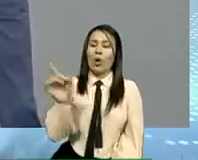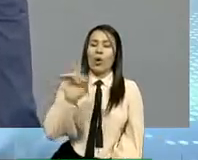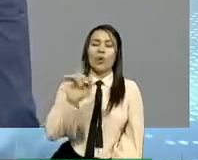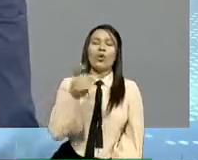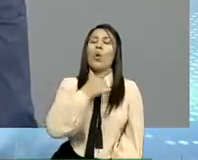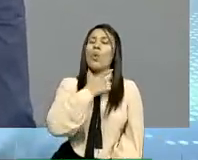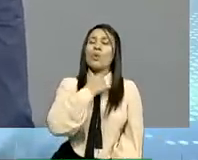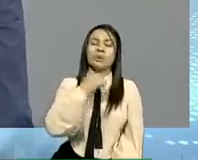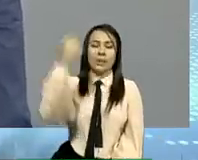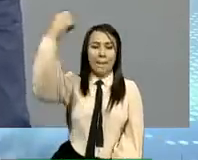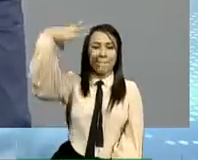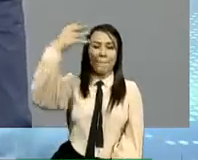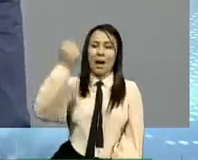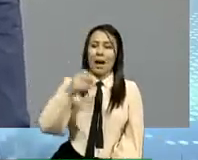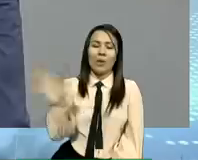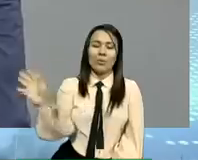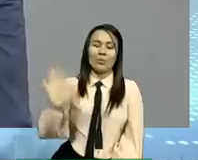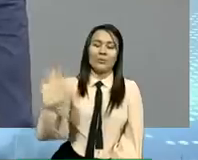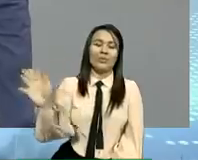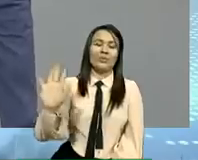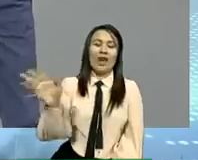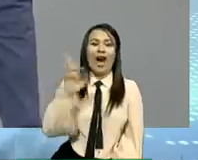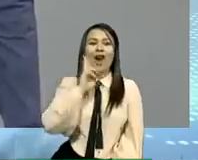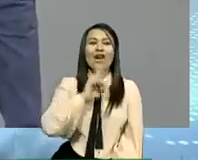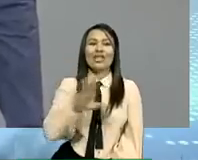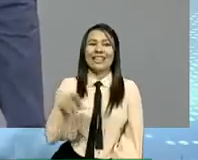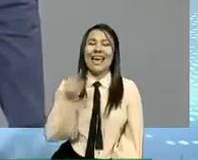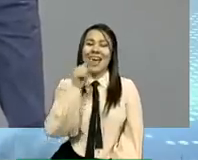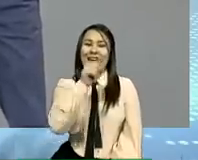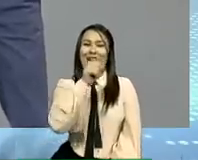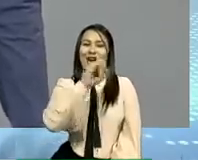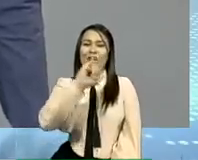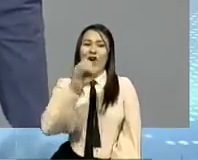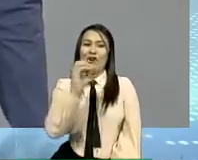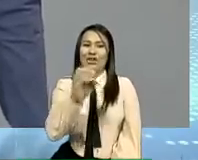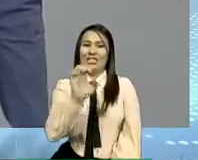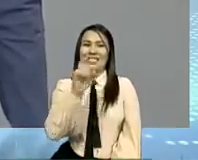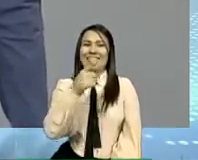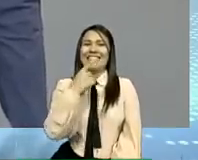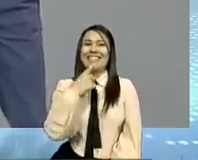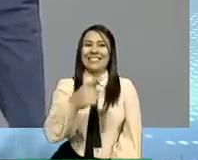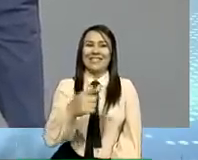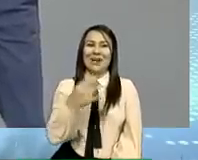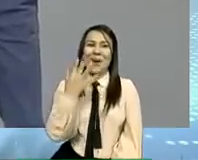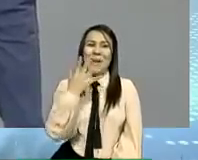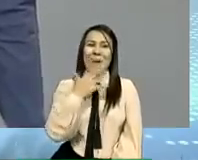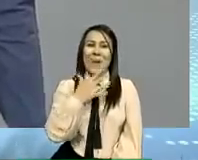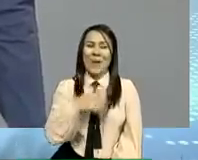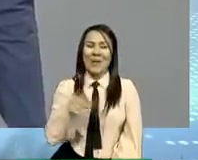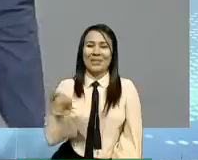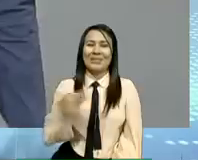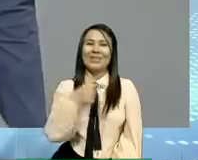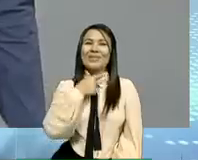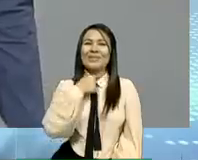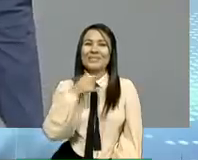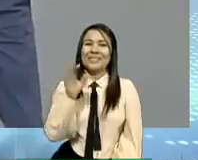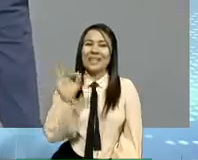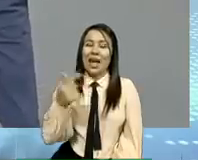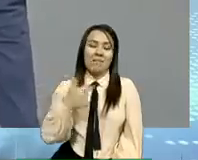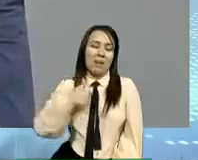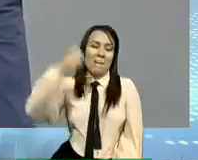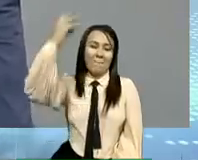paraguales. El señor José Luis Arevalo, que le gustan los paraguas de ese color, a mí no me gusta ni siquiera usar paraguas.